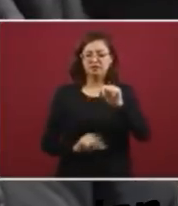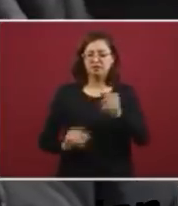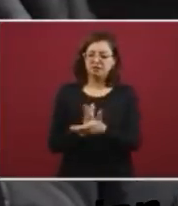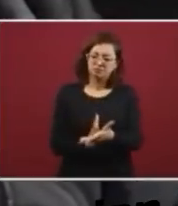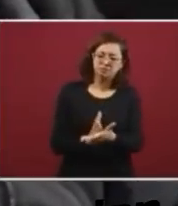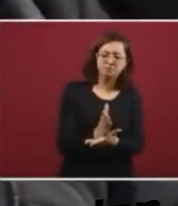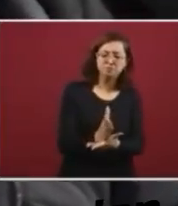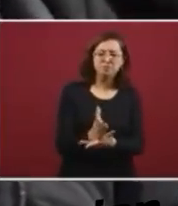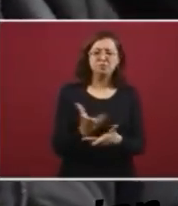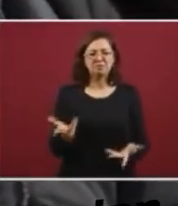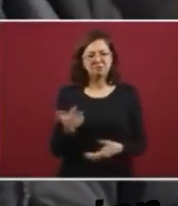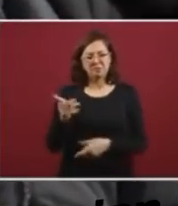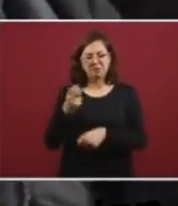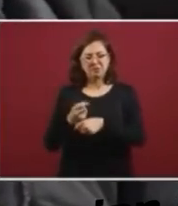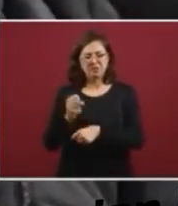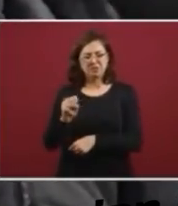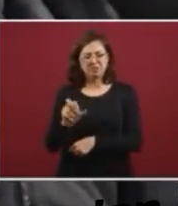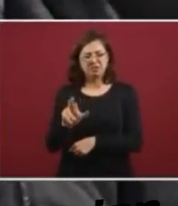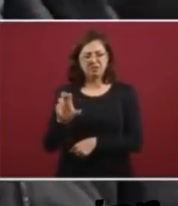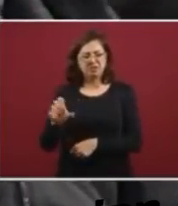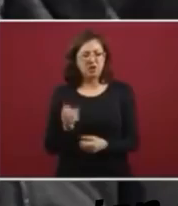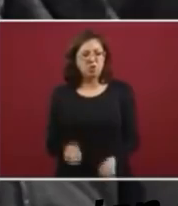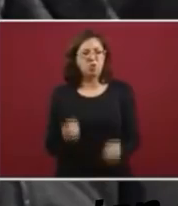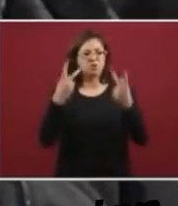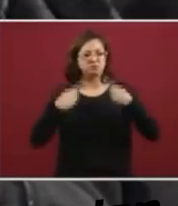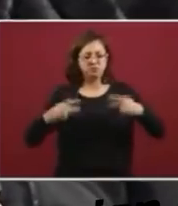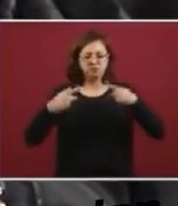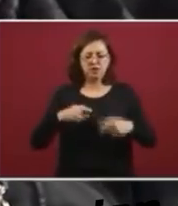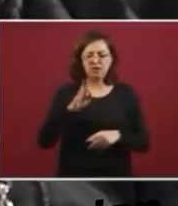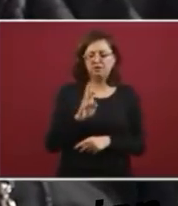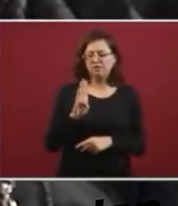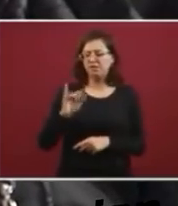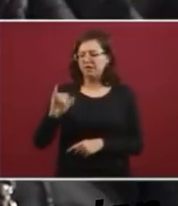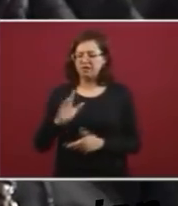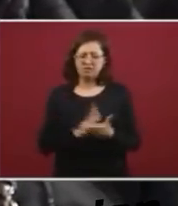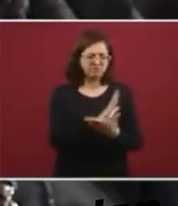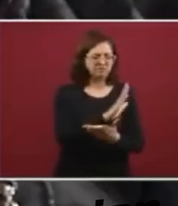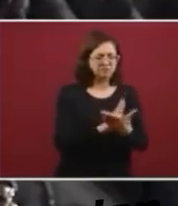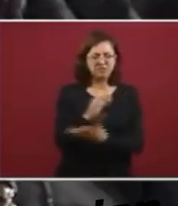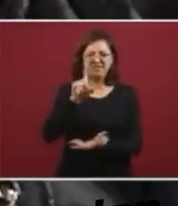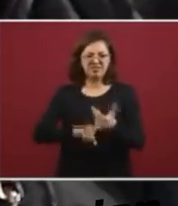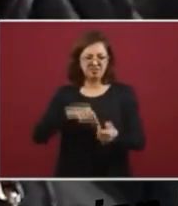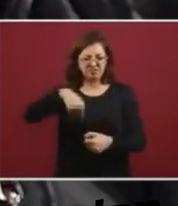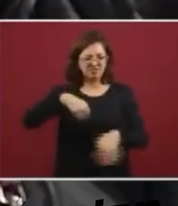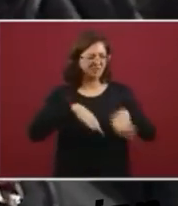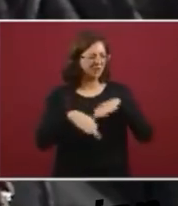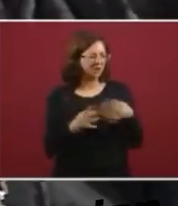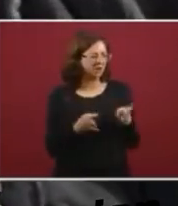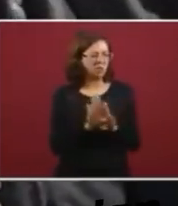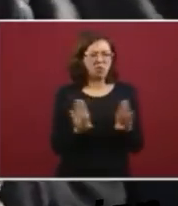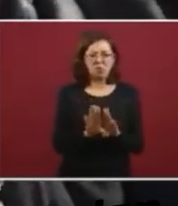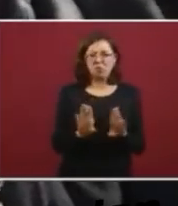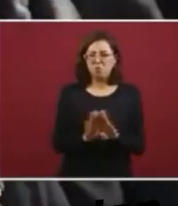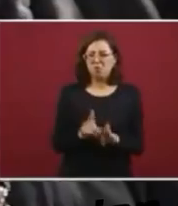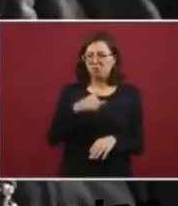Si tiene la Cancillería más detalles de cuántos elementos del FBI, en qué condiciones estarían laborando en territorio mexicano, cuáles son